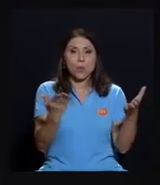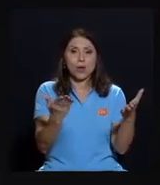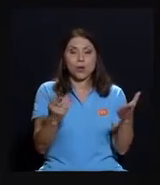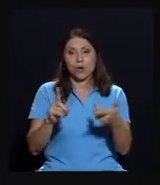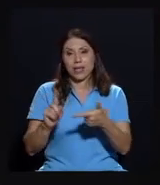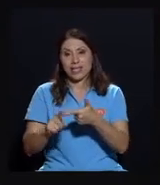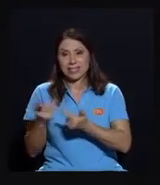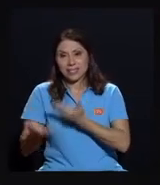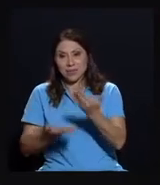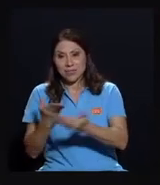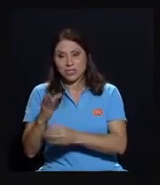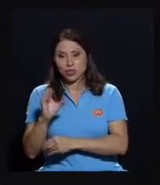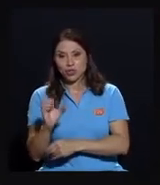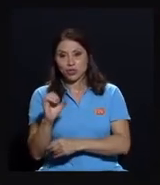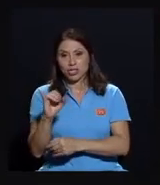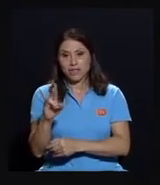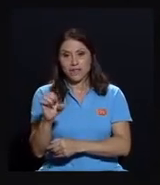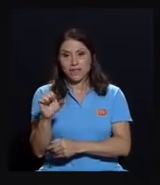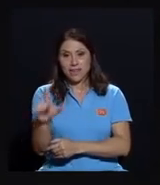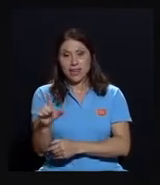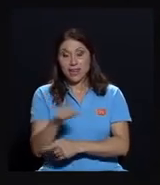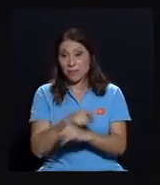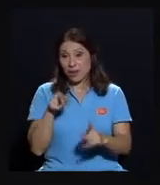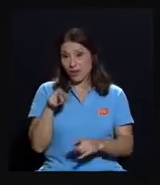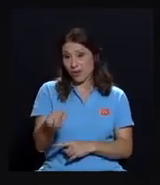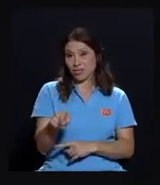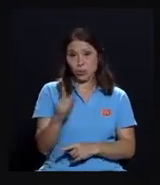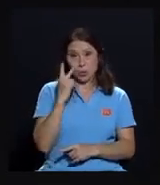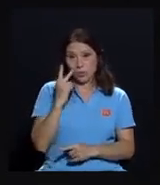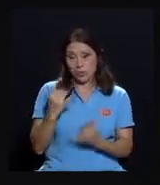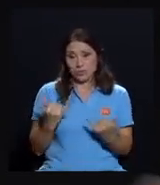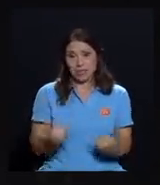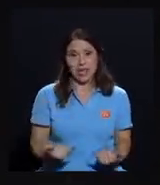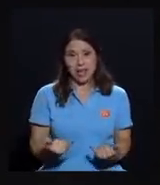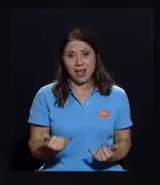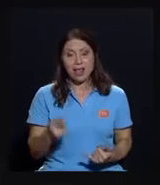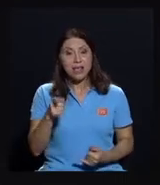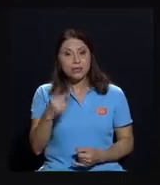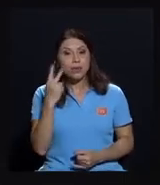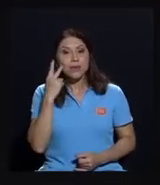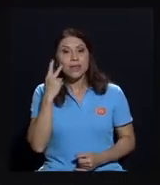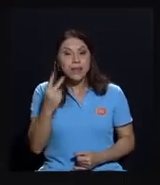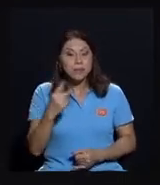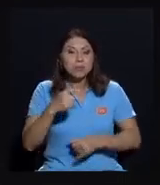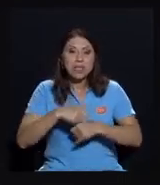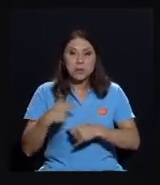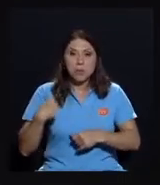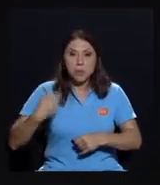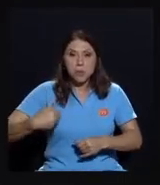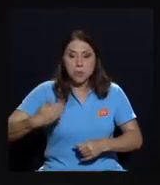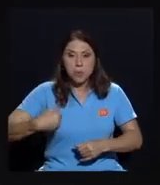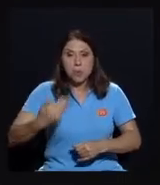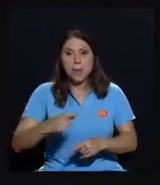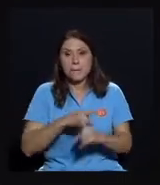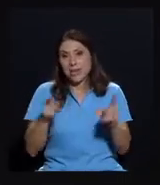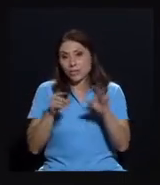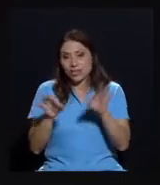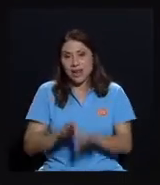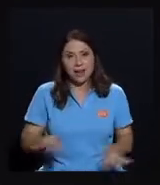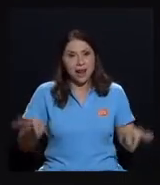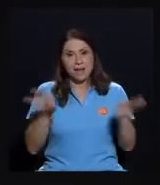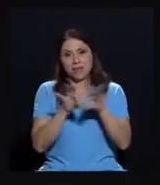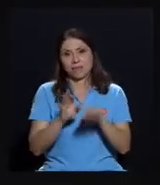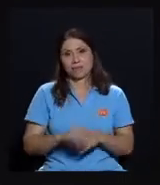eficiencia del empleo público y servicio civil no la veremos de manera inmediata la veremos conforme pase el tiempo pero será clave será